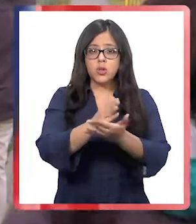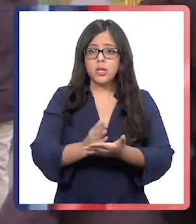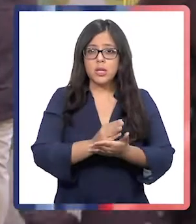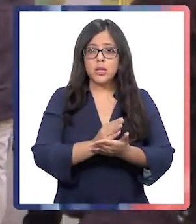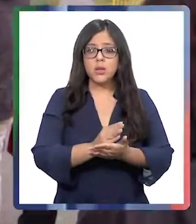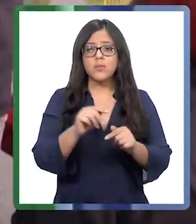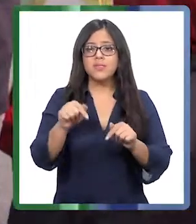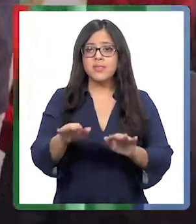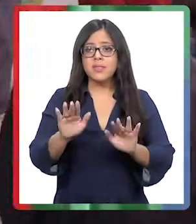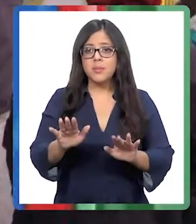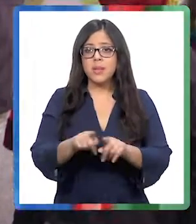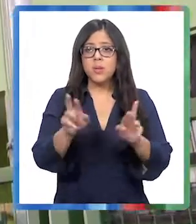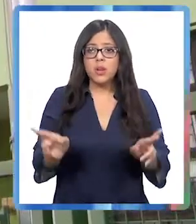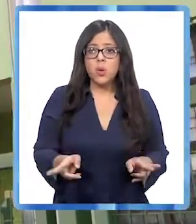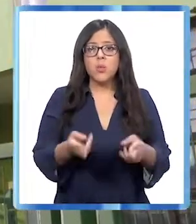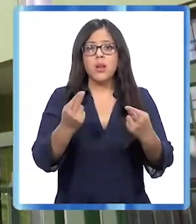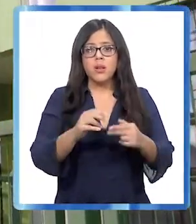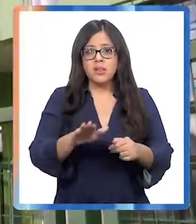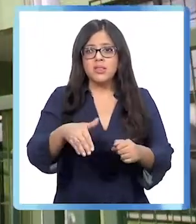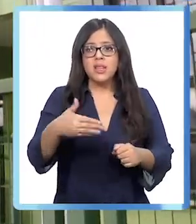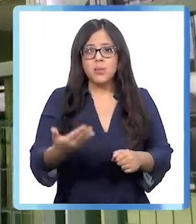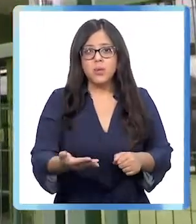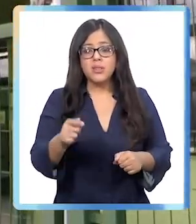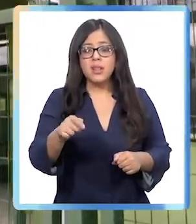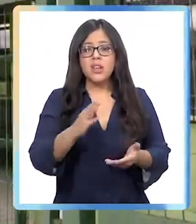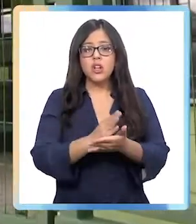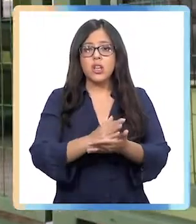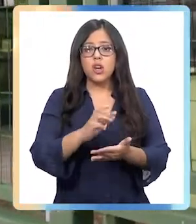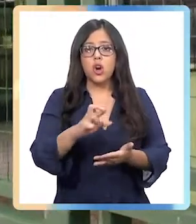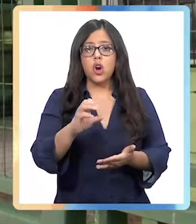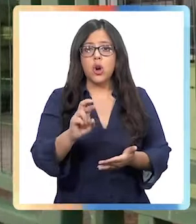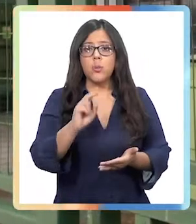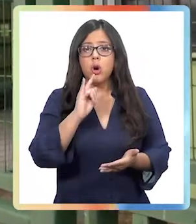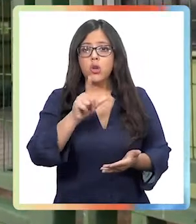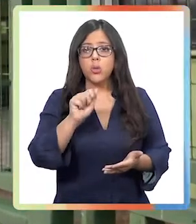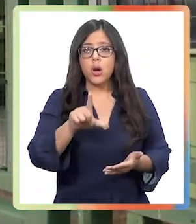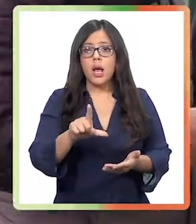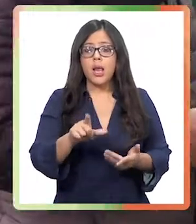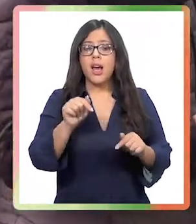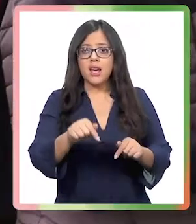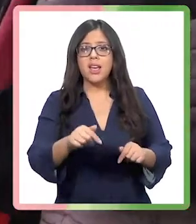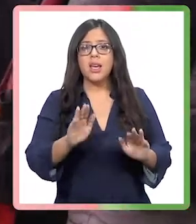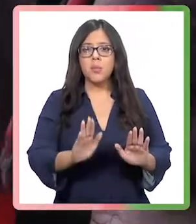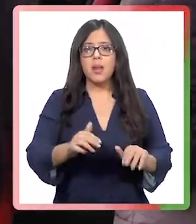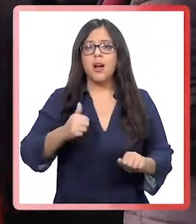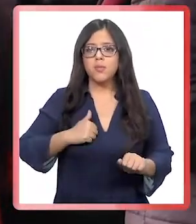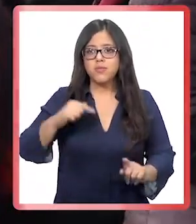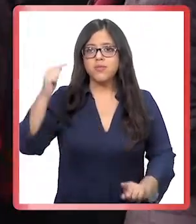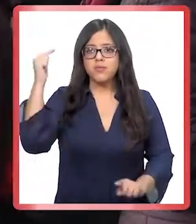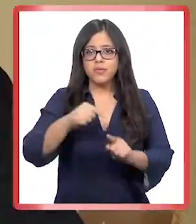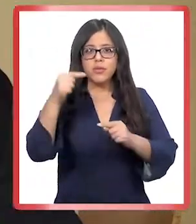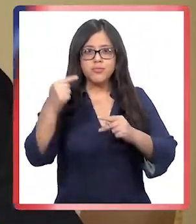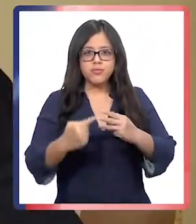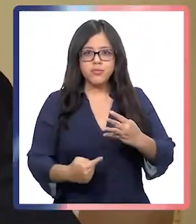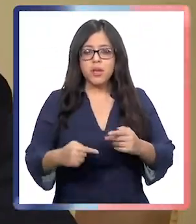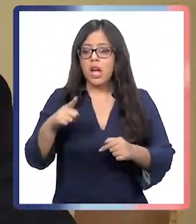lo que se espera subsanar con el paso de los días la escuela portugal no fue la excepción en donde esperan cumplir diversos objetivos